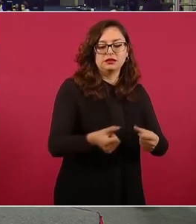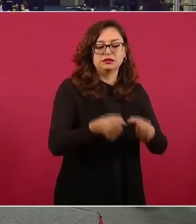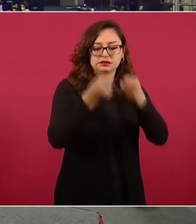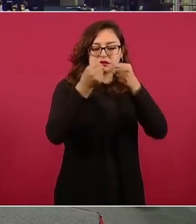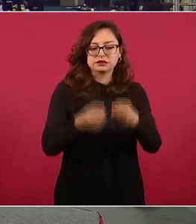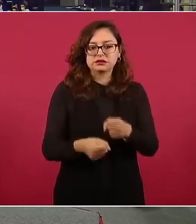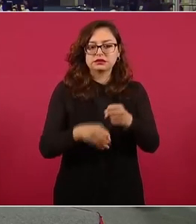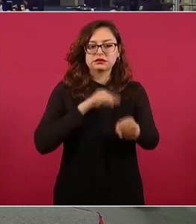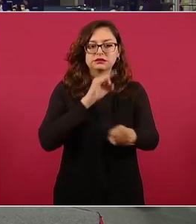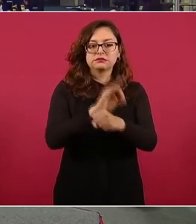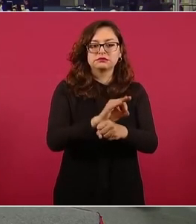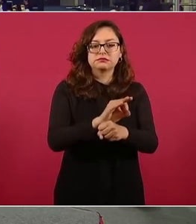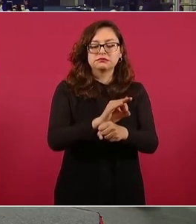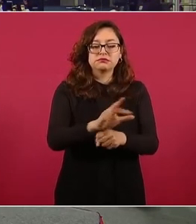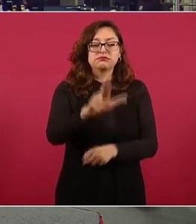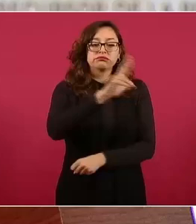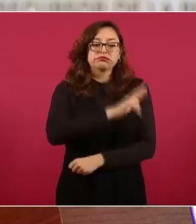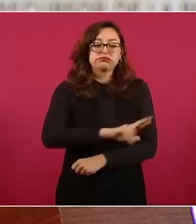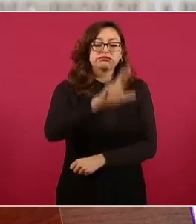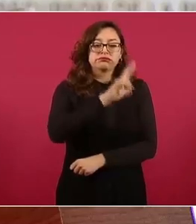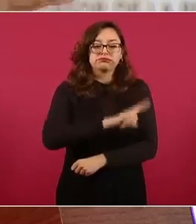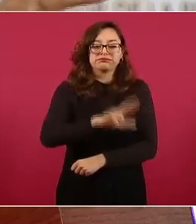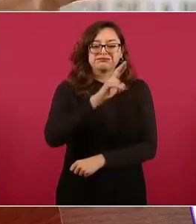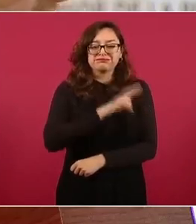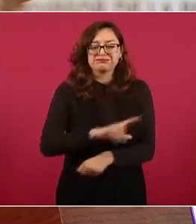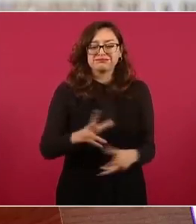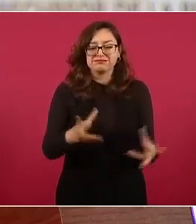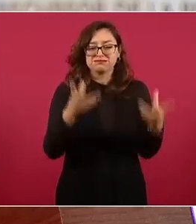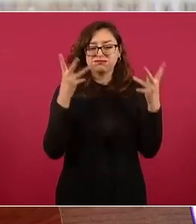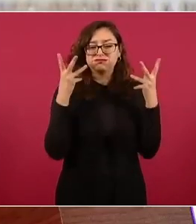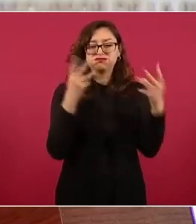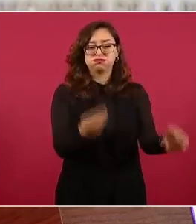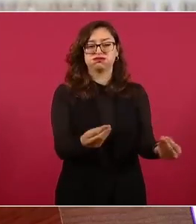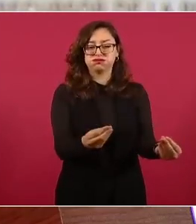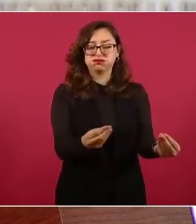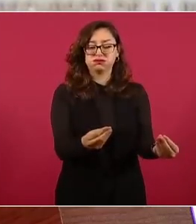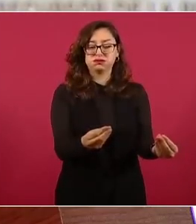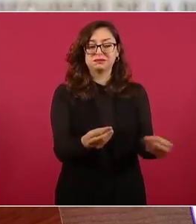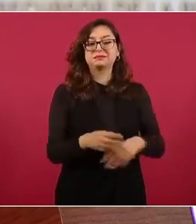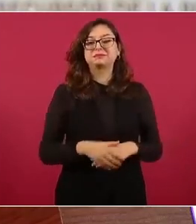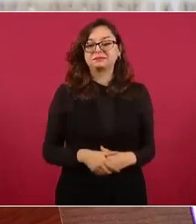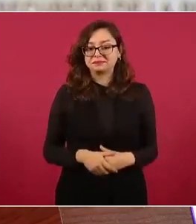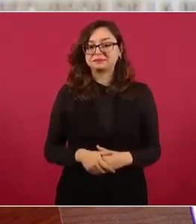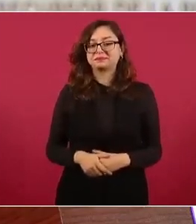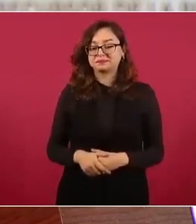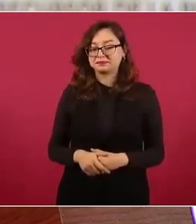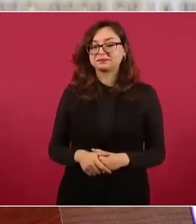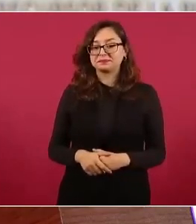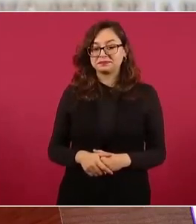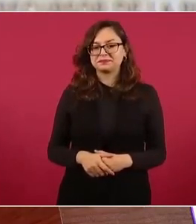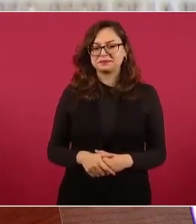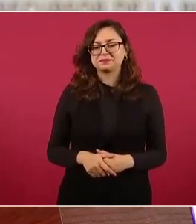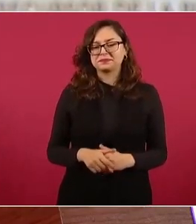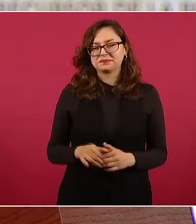Muchísimo dinero. Y esto no lo descartamos, porque no nos vamos a meter en todo.